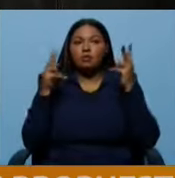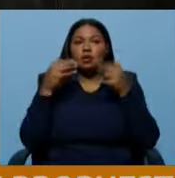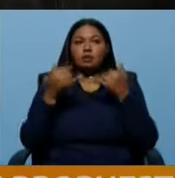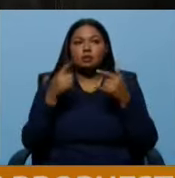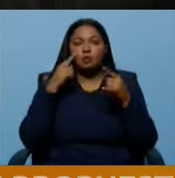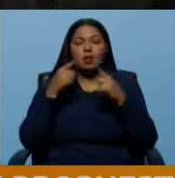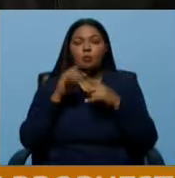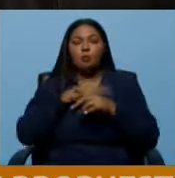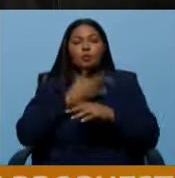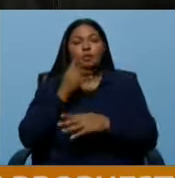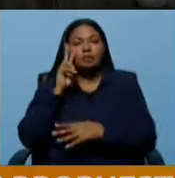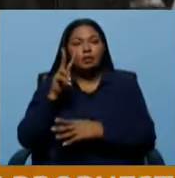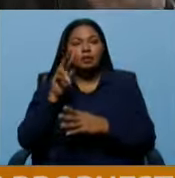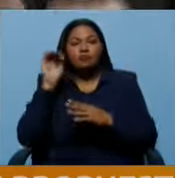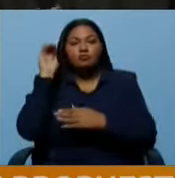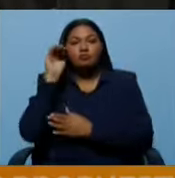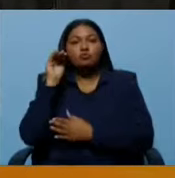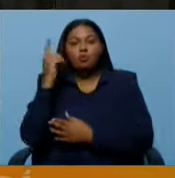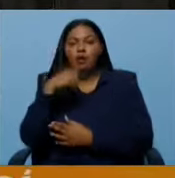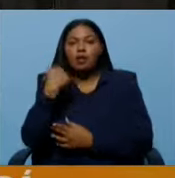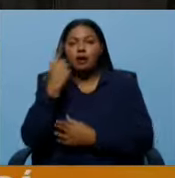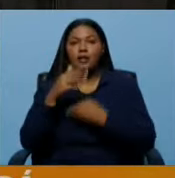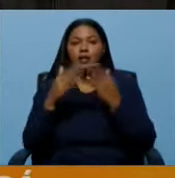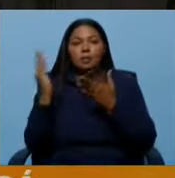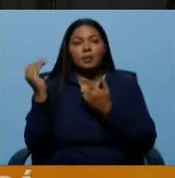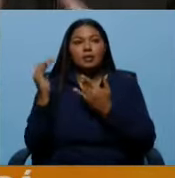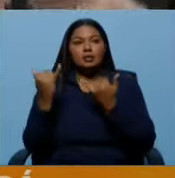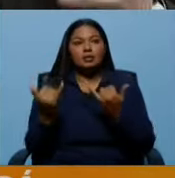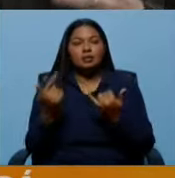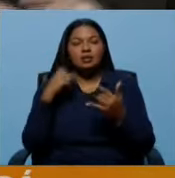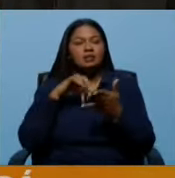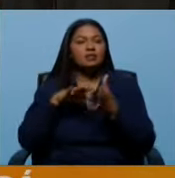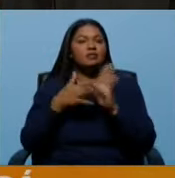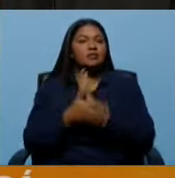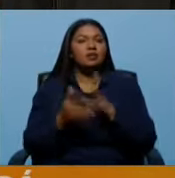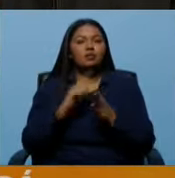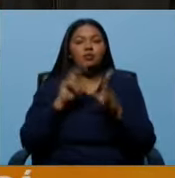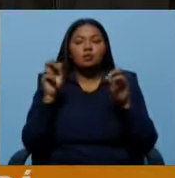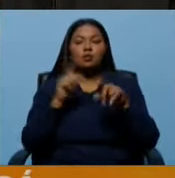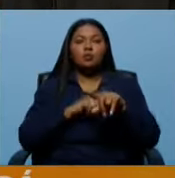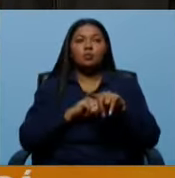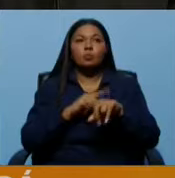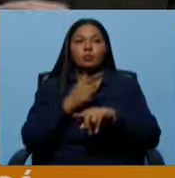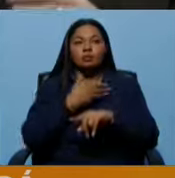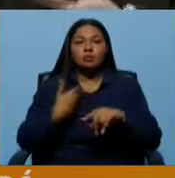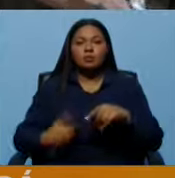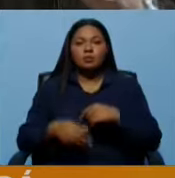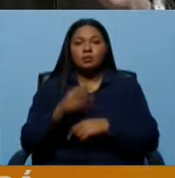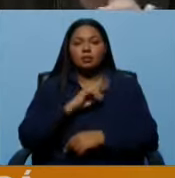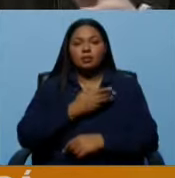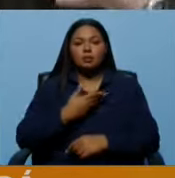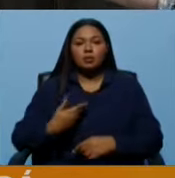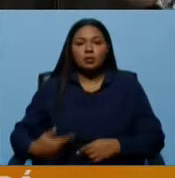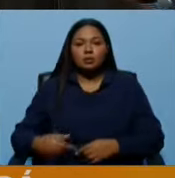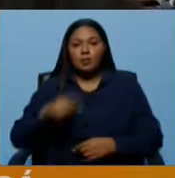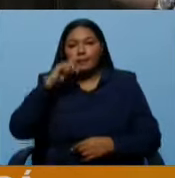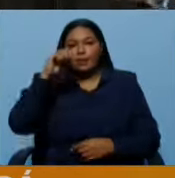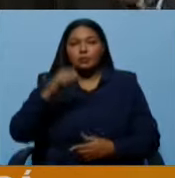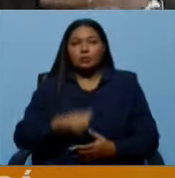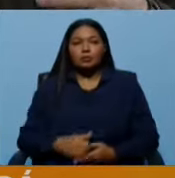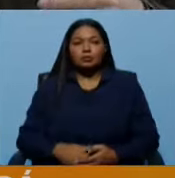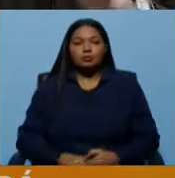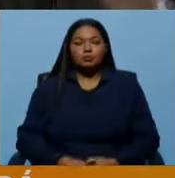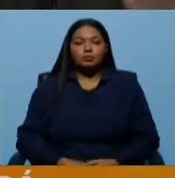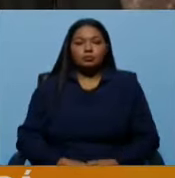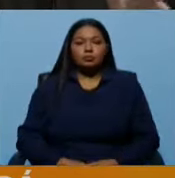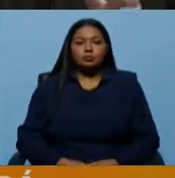de poder ver el futuro, poder verle la cara a la esperanza de lo que significa este nuevo periodo presidencial del presidente Maduro. Y viene precisamente qué queremos hacer